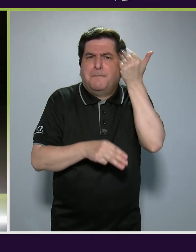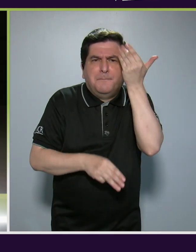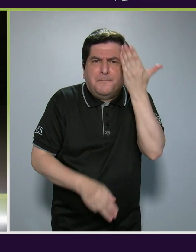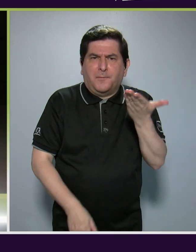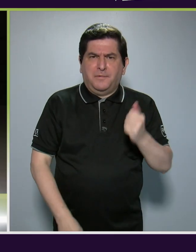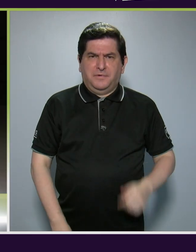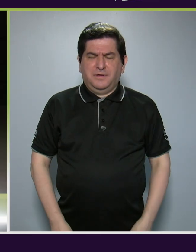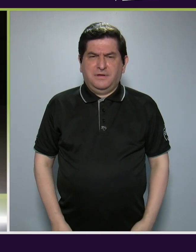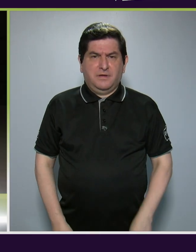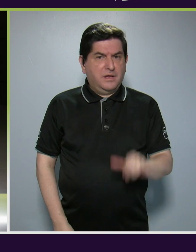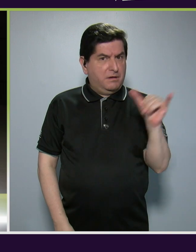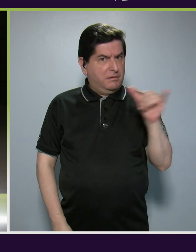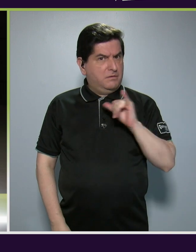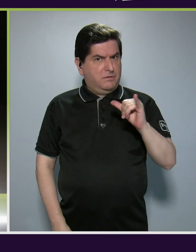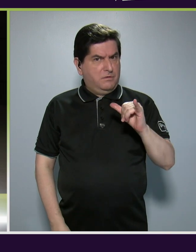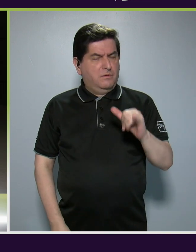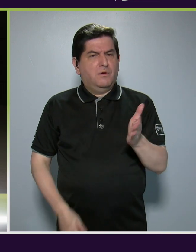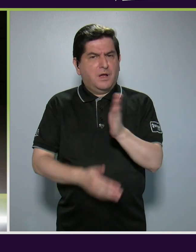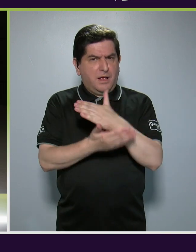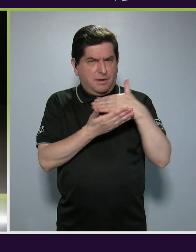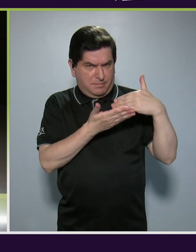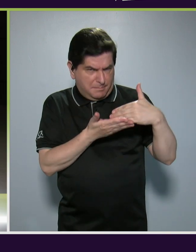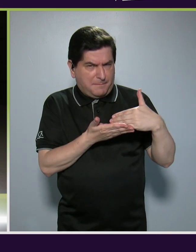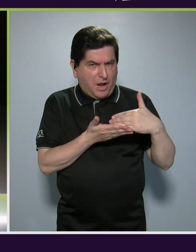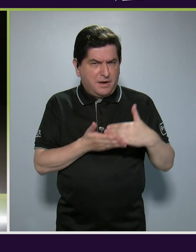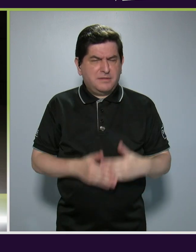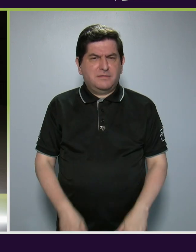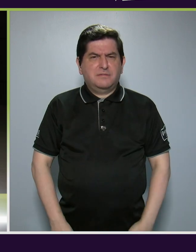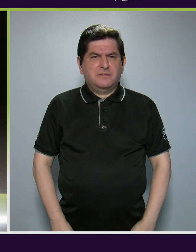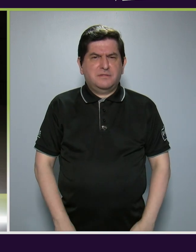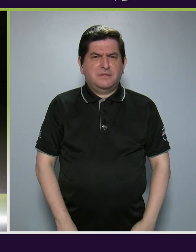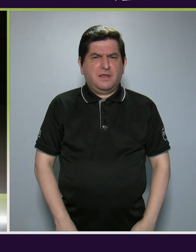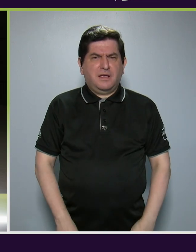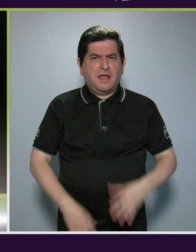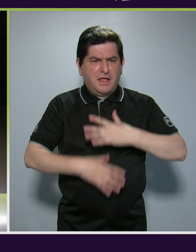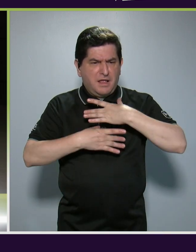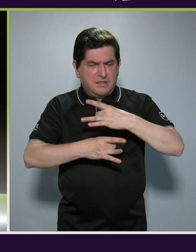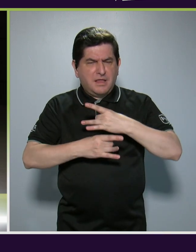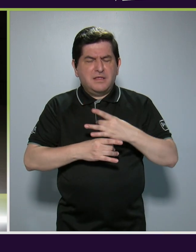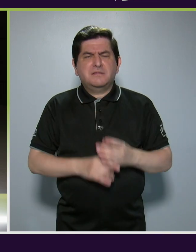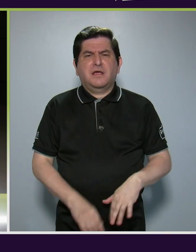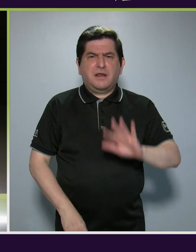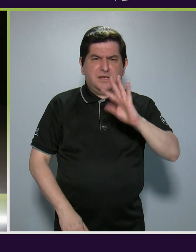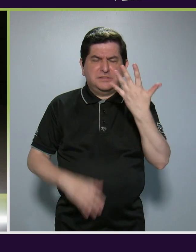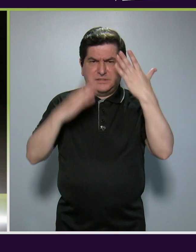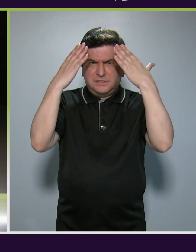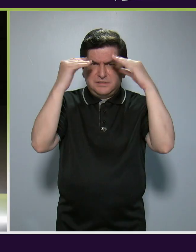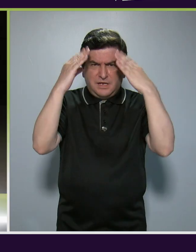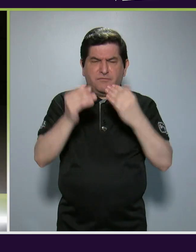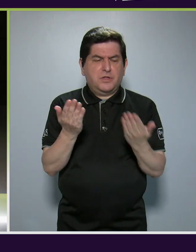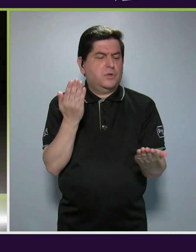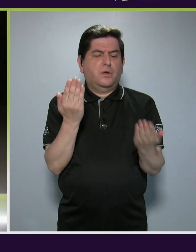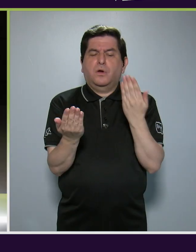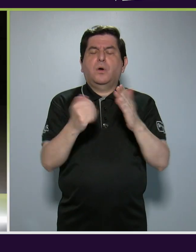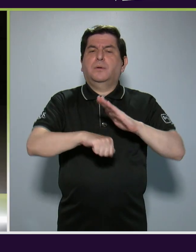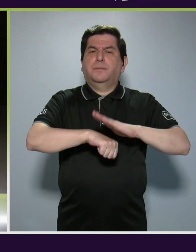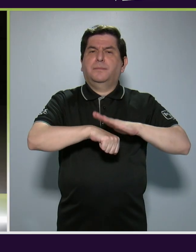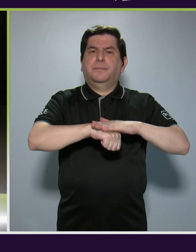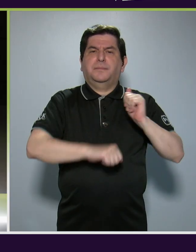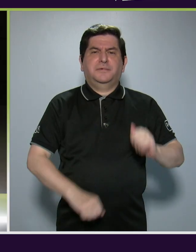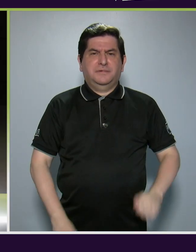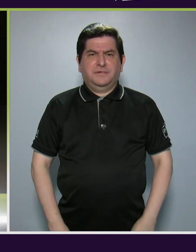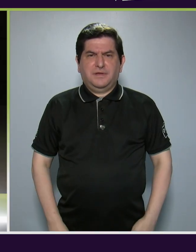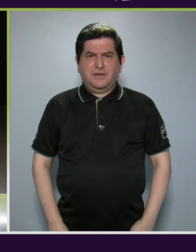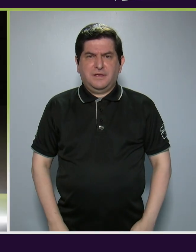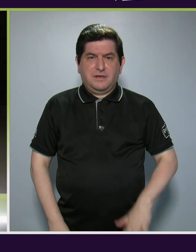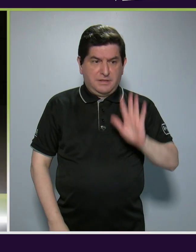me imagino que también eso es parte de lo que sustenta este interés de realizar este quinto informe para poder comparar inclusive, ¿verdad?, a